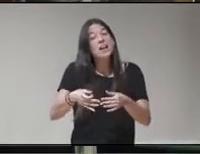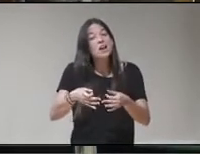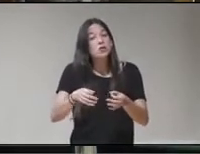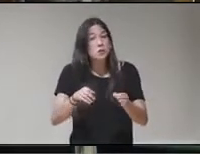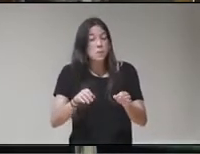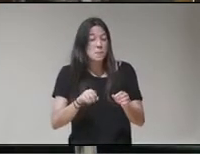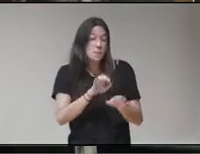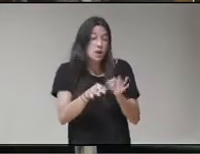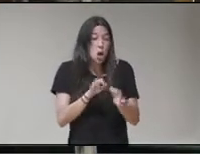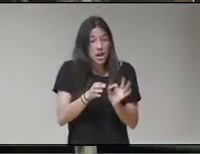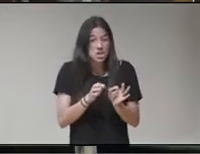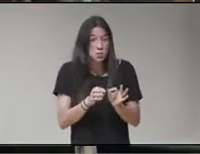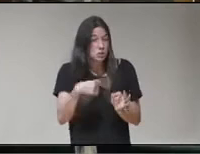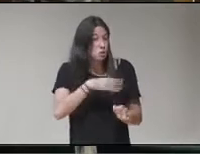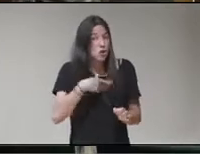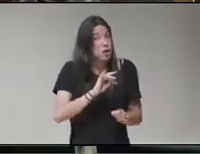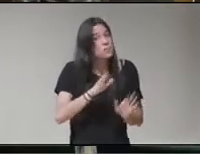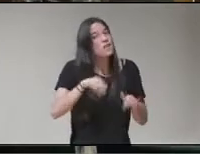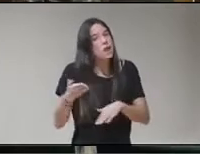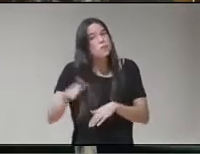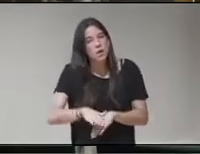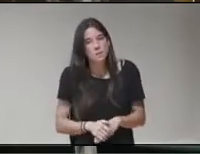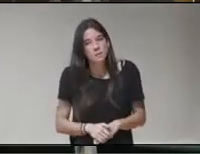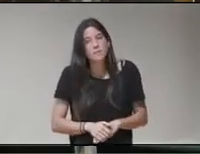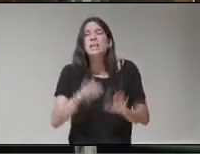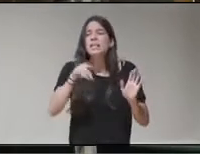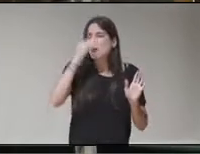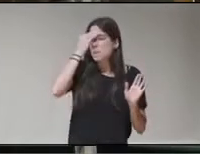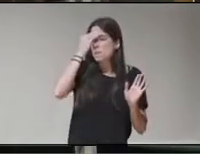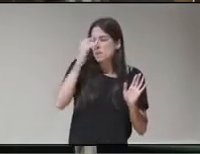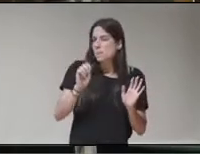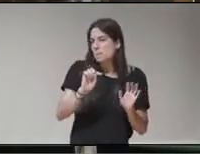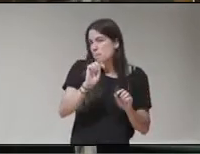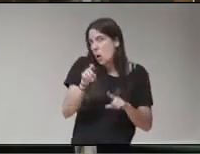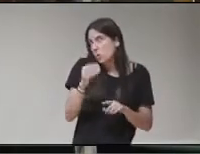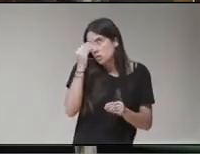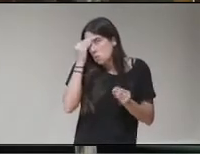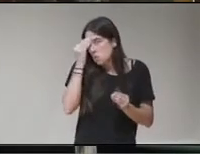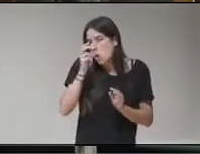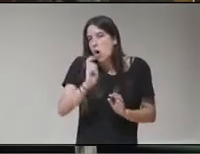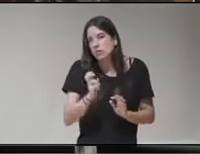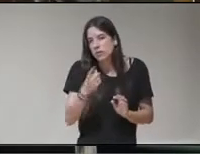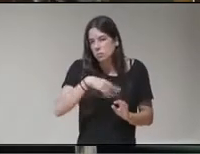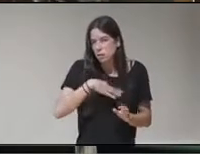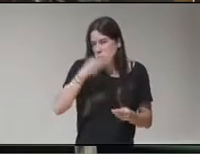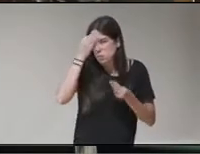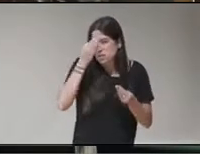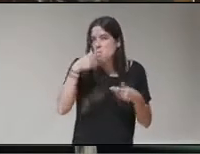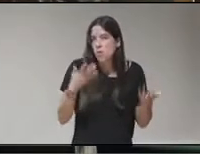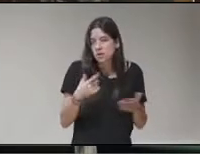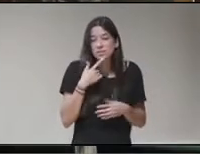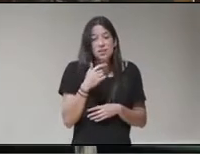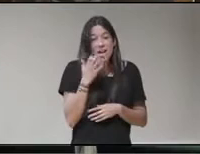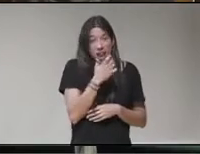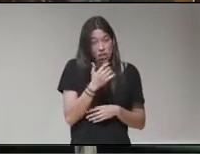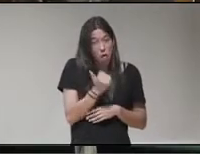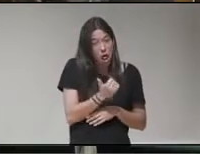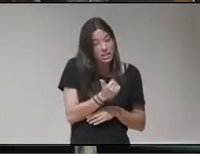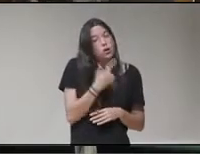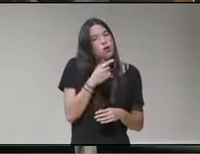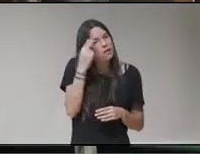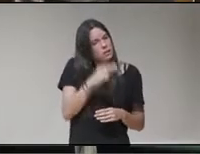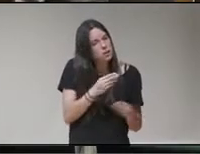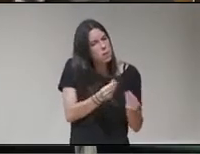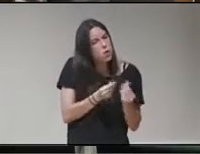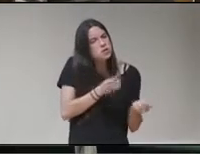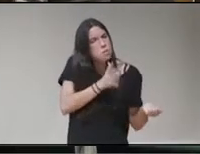organismos indeseables. Y otra pregunta que nos podíamos hacer, por ejemplo, es ¿por qué el ácido láctico respeta la mucosa,